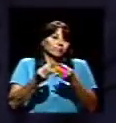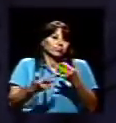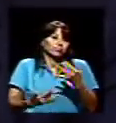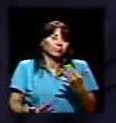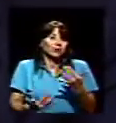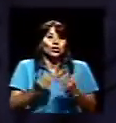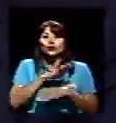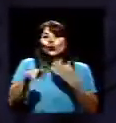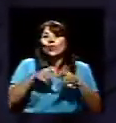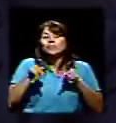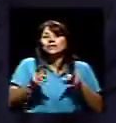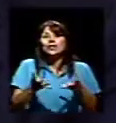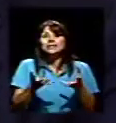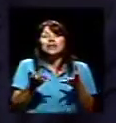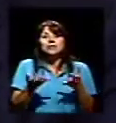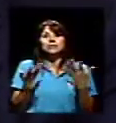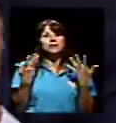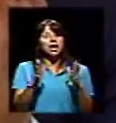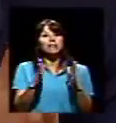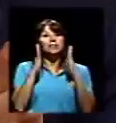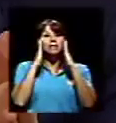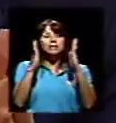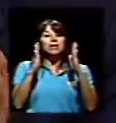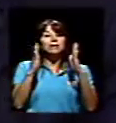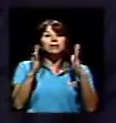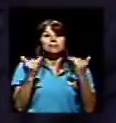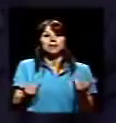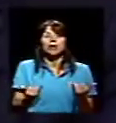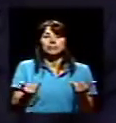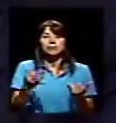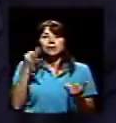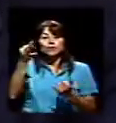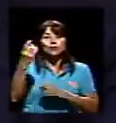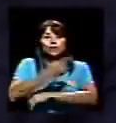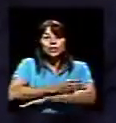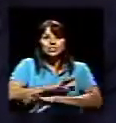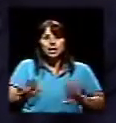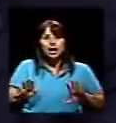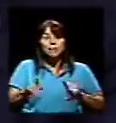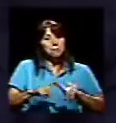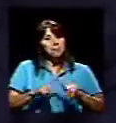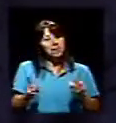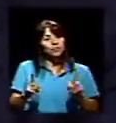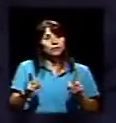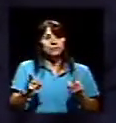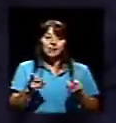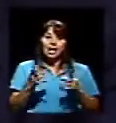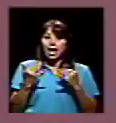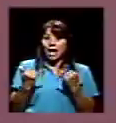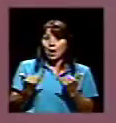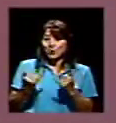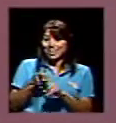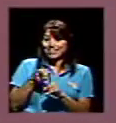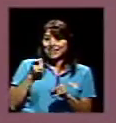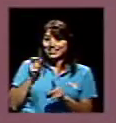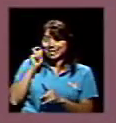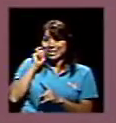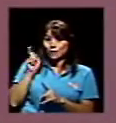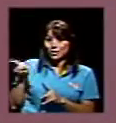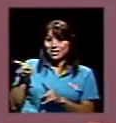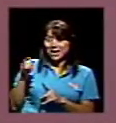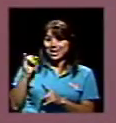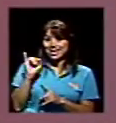día siguiente, pero lo que sí es cierto es que la situación que se toma en la administración de doña Ileana a este momento es una